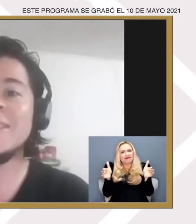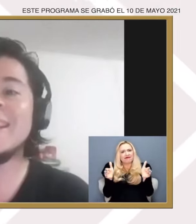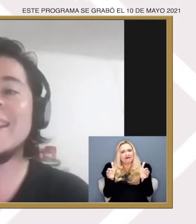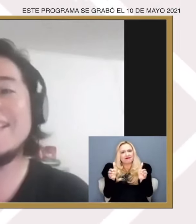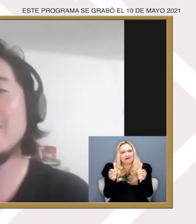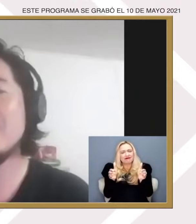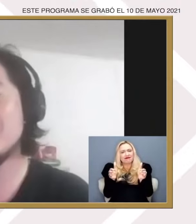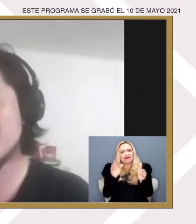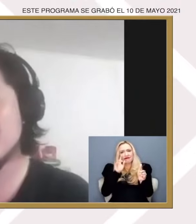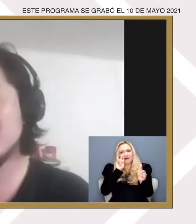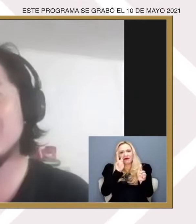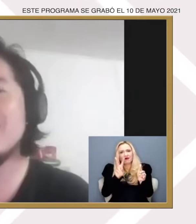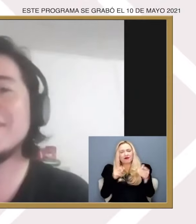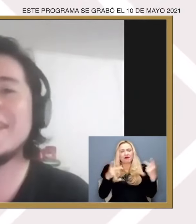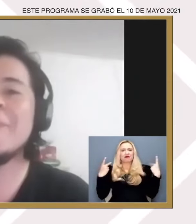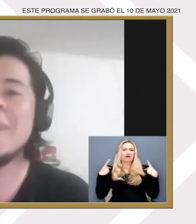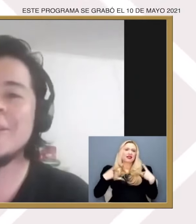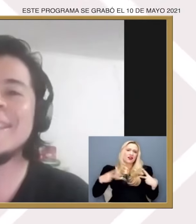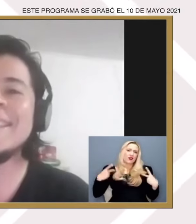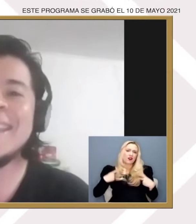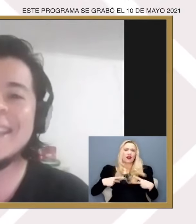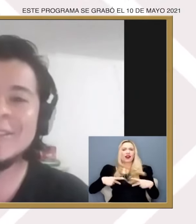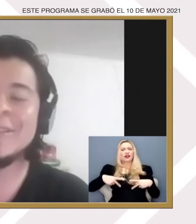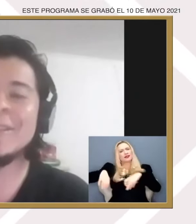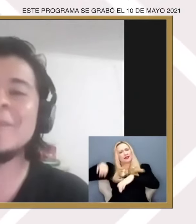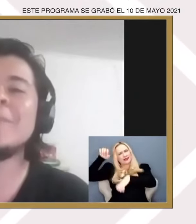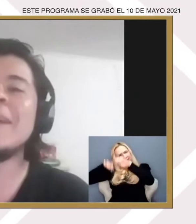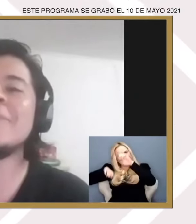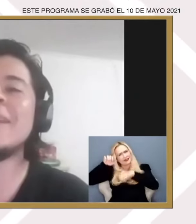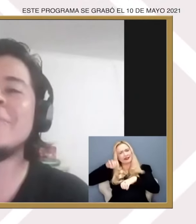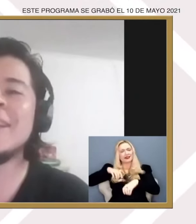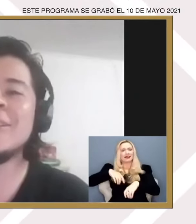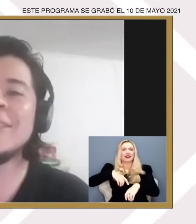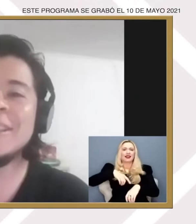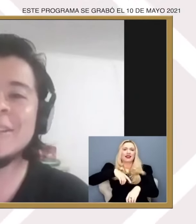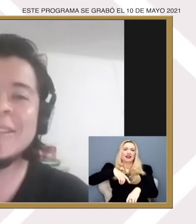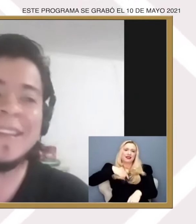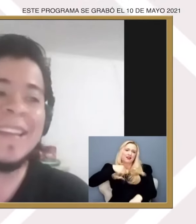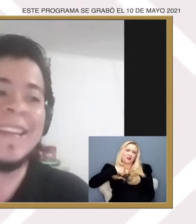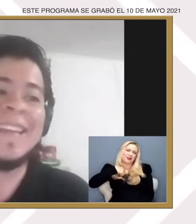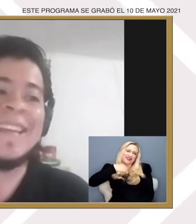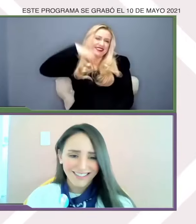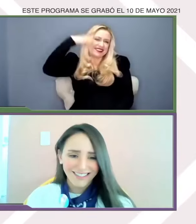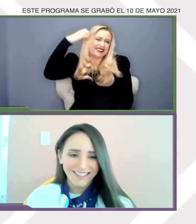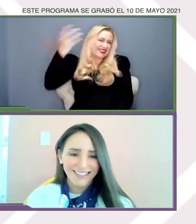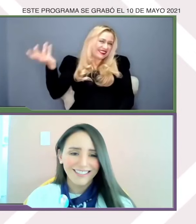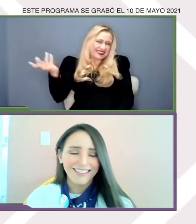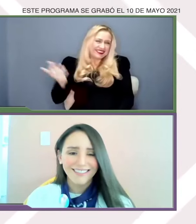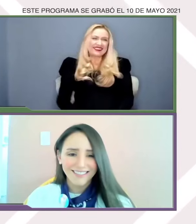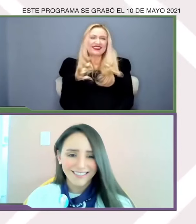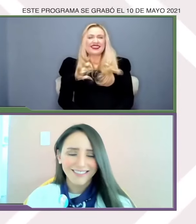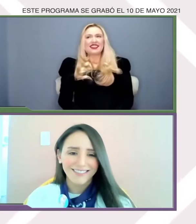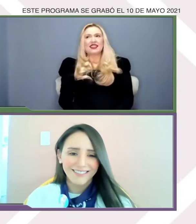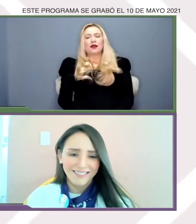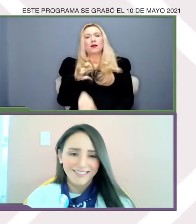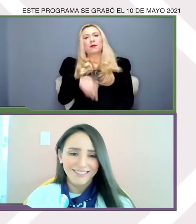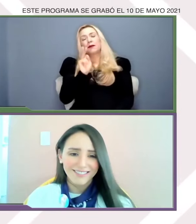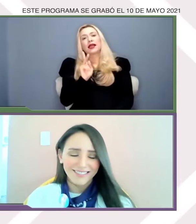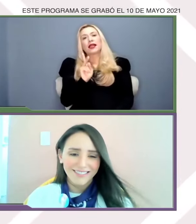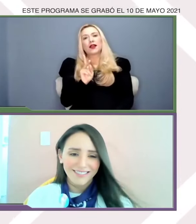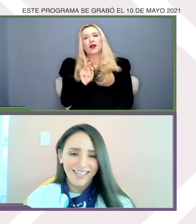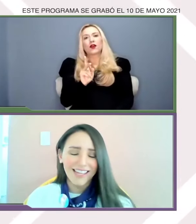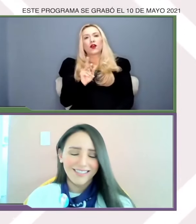pues gente, pues digamos que ya mayorcita, ya nosotros estamos más mayorcitos, pero acuerpando a